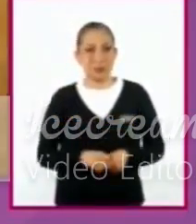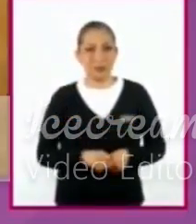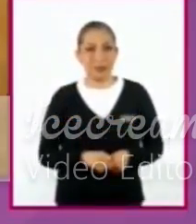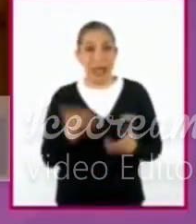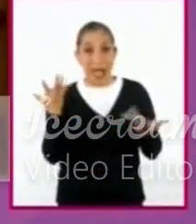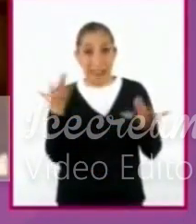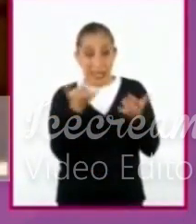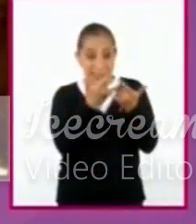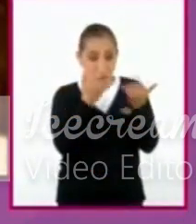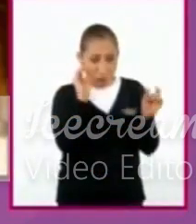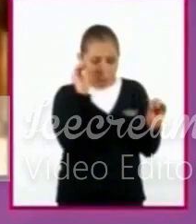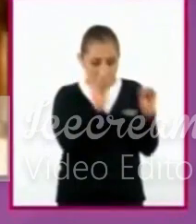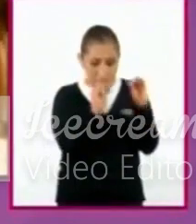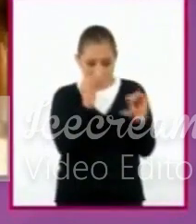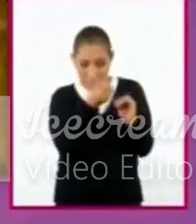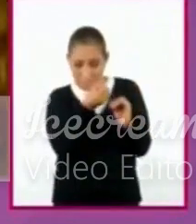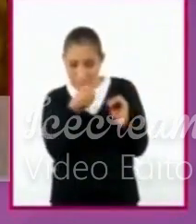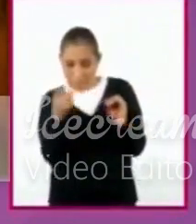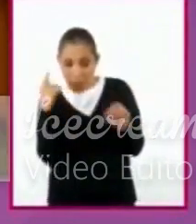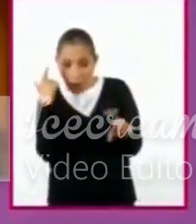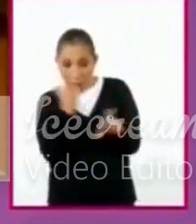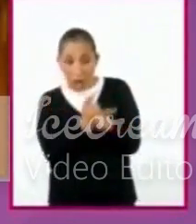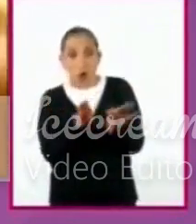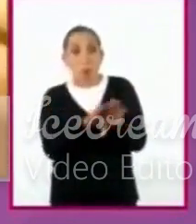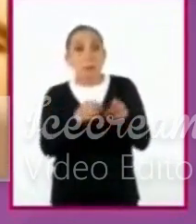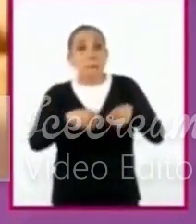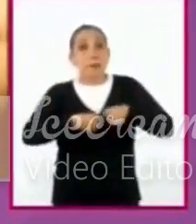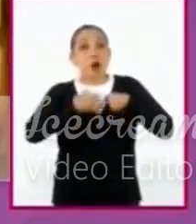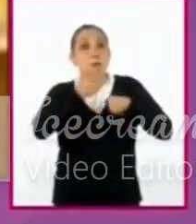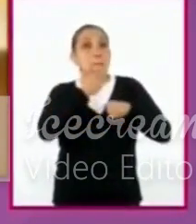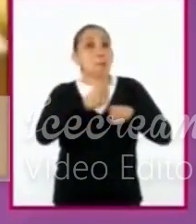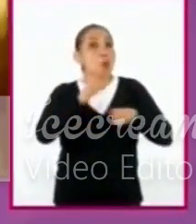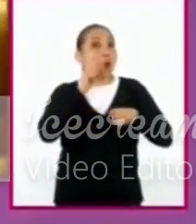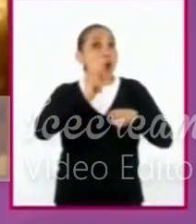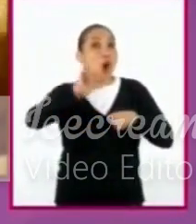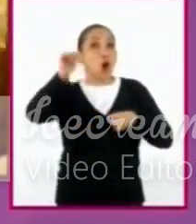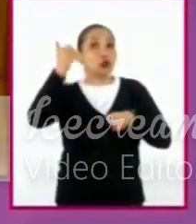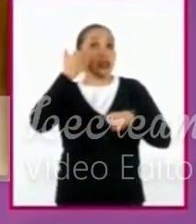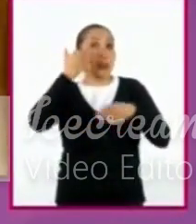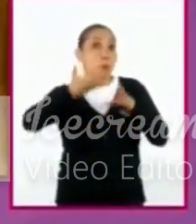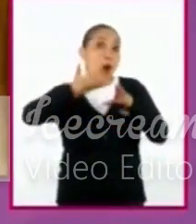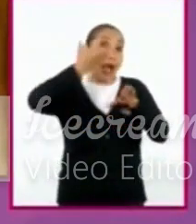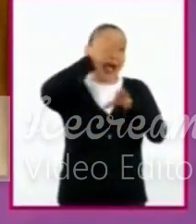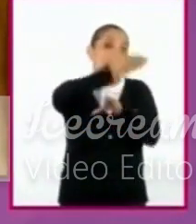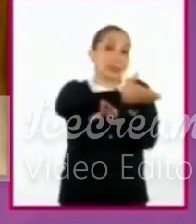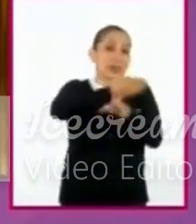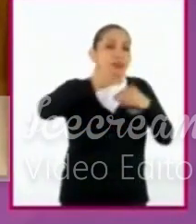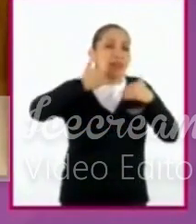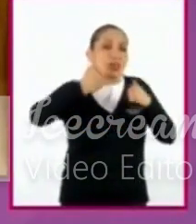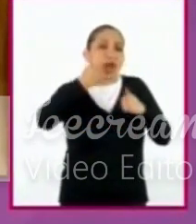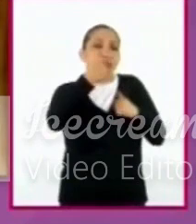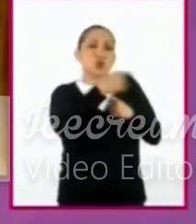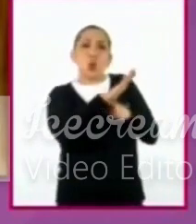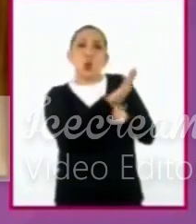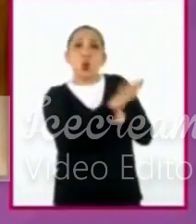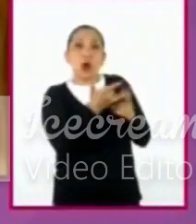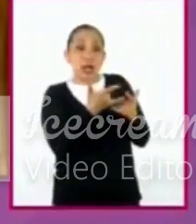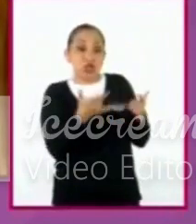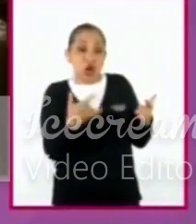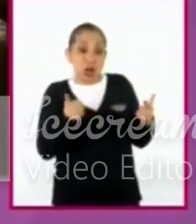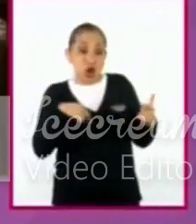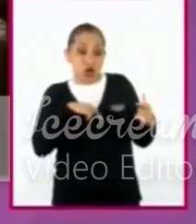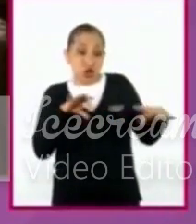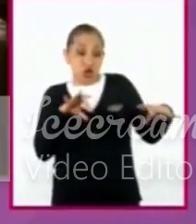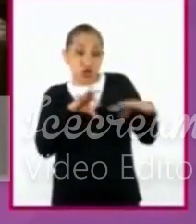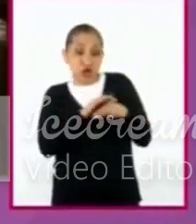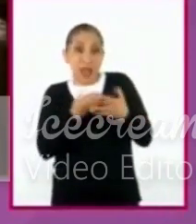Reconstruir la historia nos permite descubrir cómo vivieron hombres y mujeres de otros periodos, y comprender que son un antecedente de